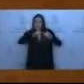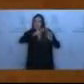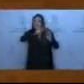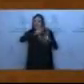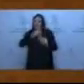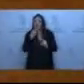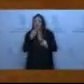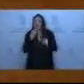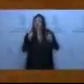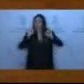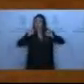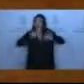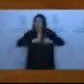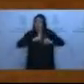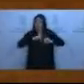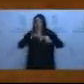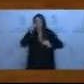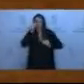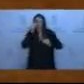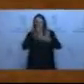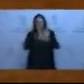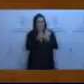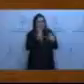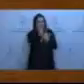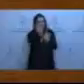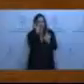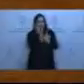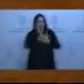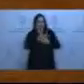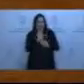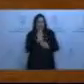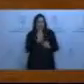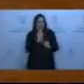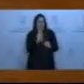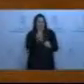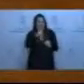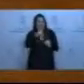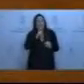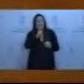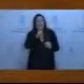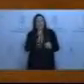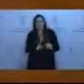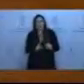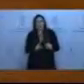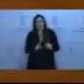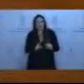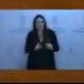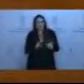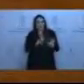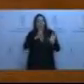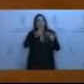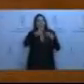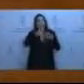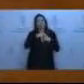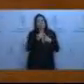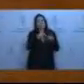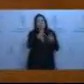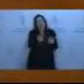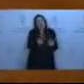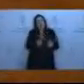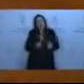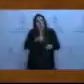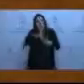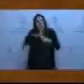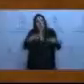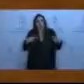convenio lo considera ilegal. Y para acabar, la Fundación compra una serie de participaciones a una sociedad en